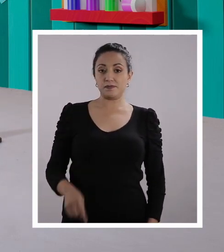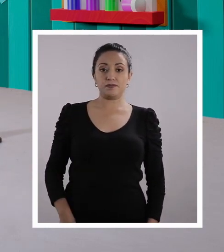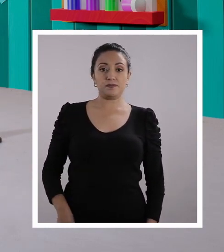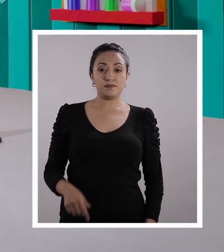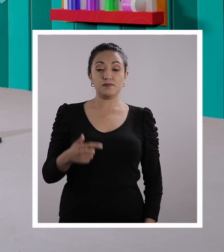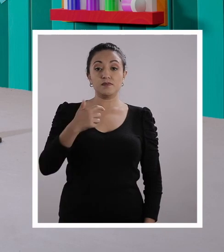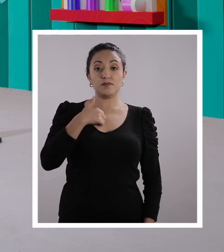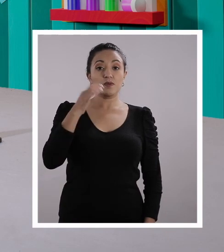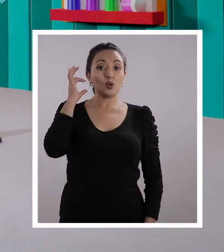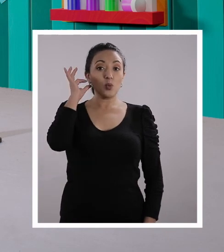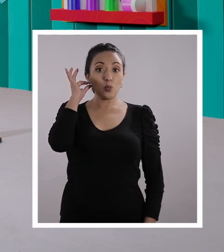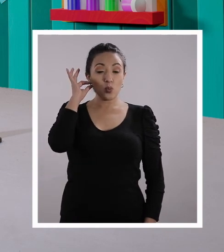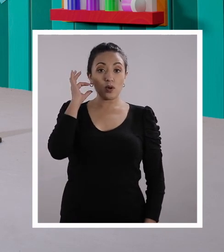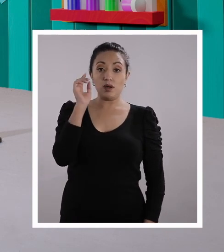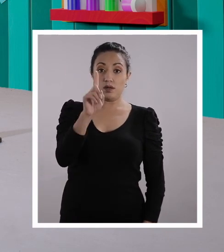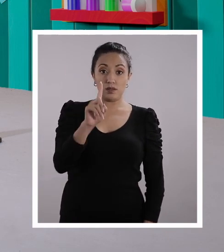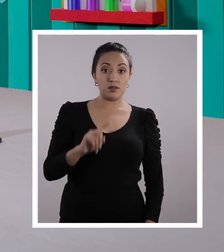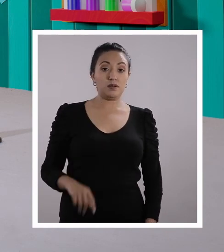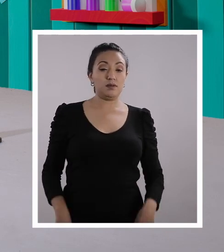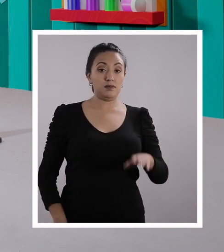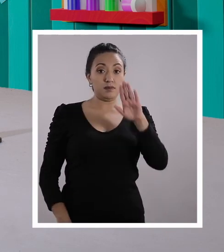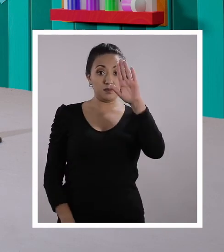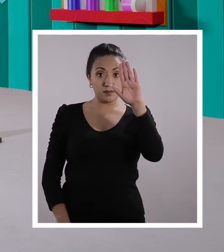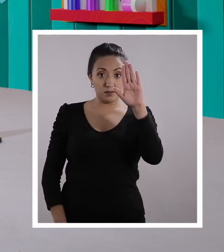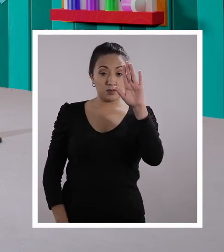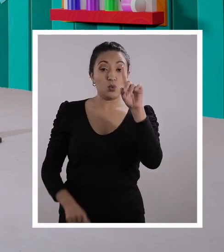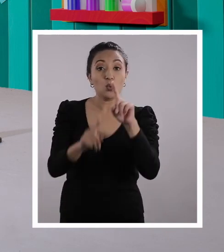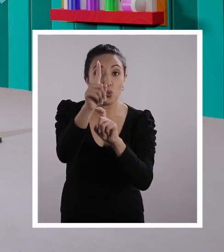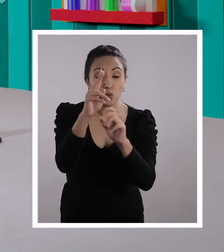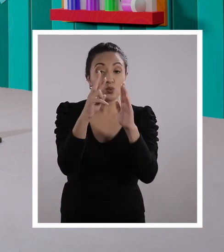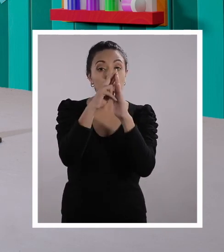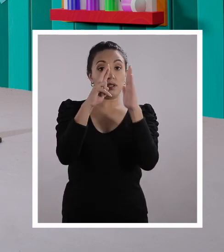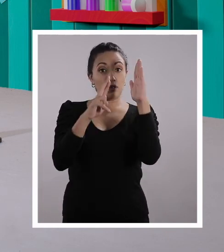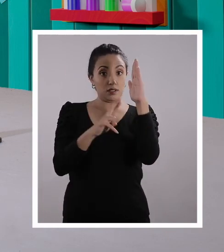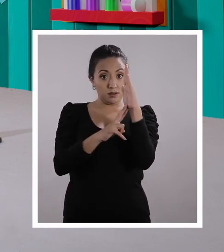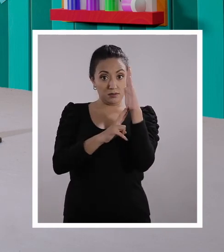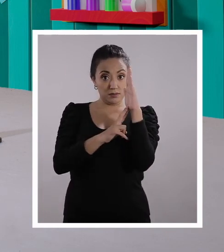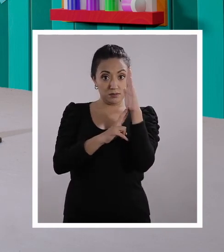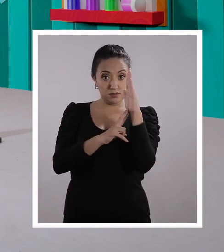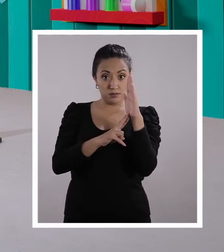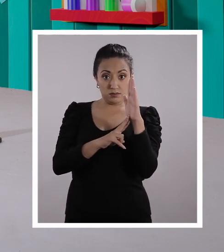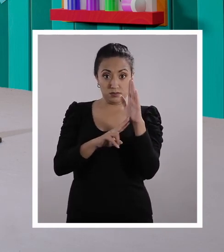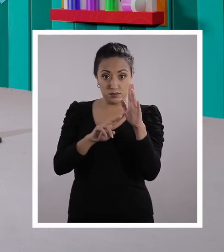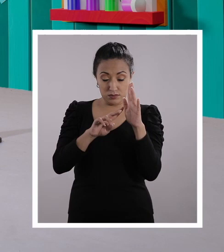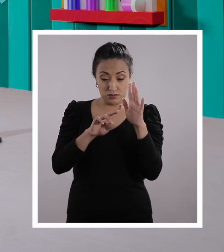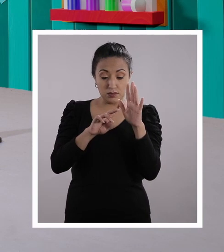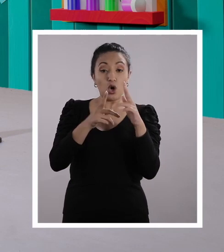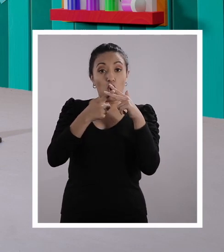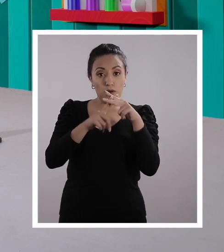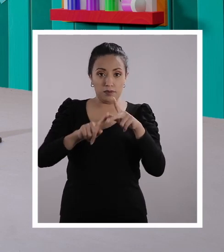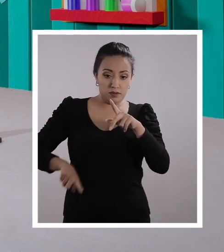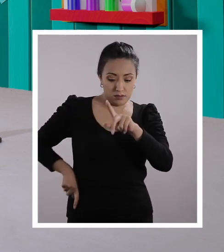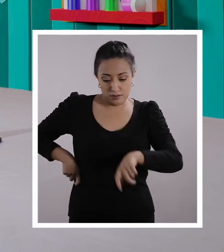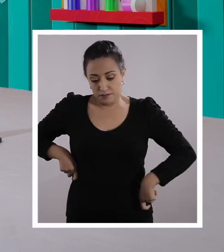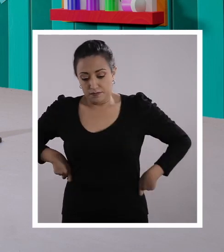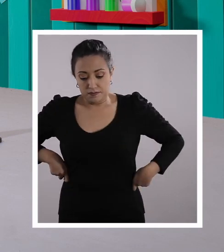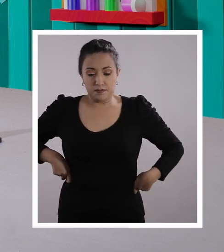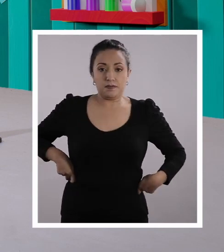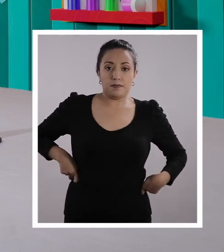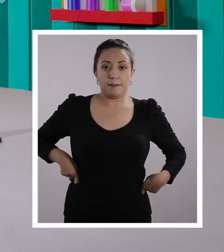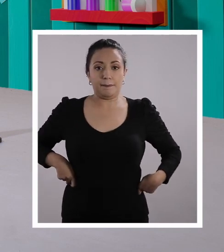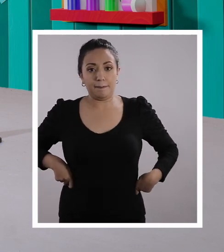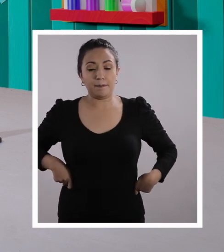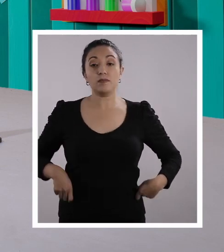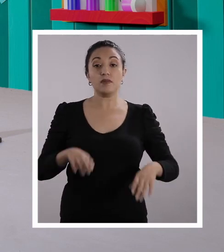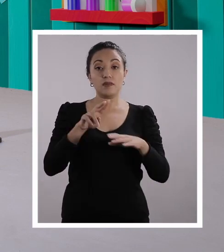empieza usted profe ya me tienes que dar ventaja en una regla empezamos después de ponerme el saco claro que